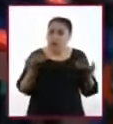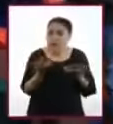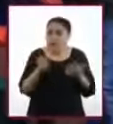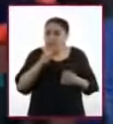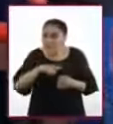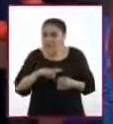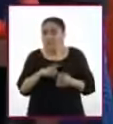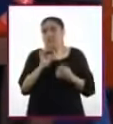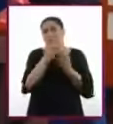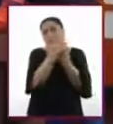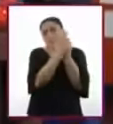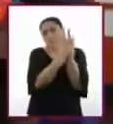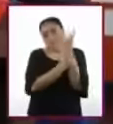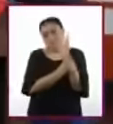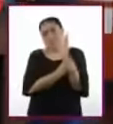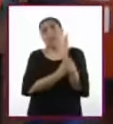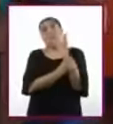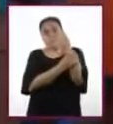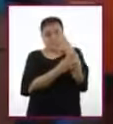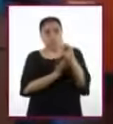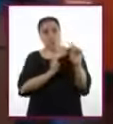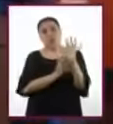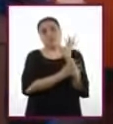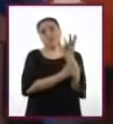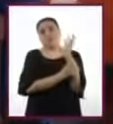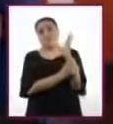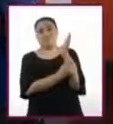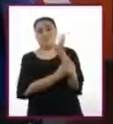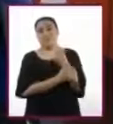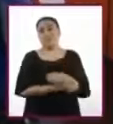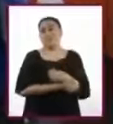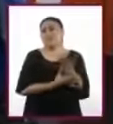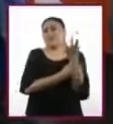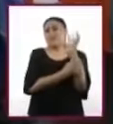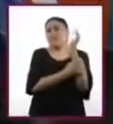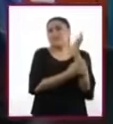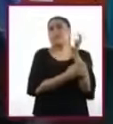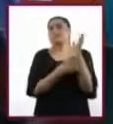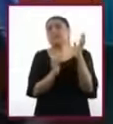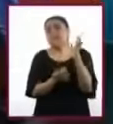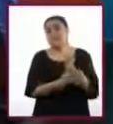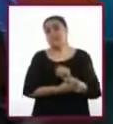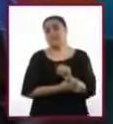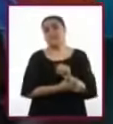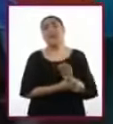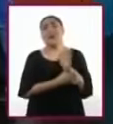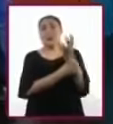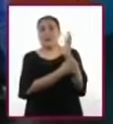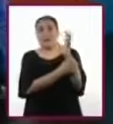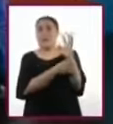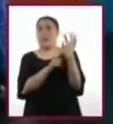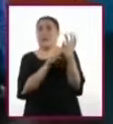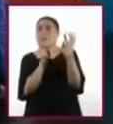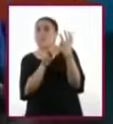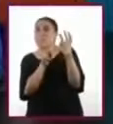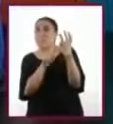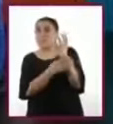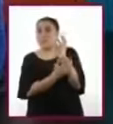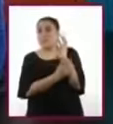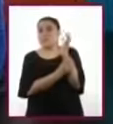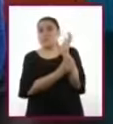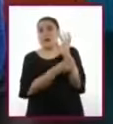que cubran la mano y que le permitan la movilidad. ¿Qué es lo que hace el movimiento de la mano? Pues le da la apariencia